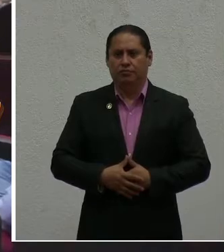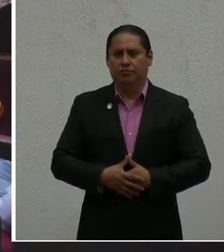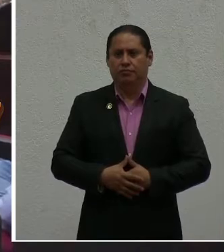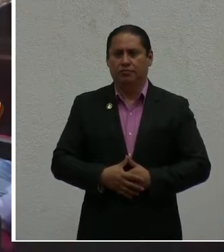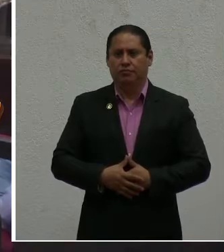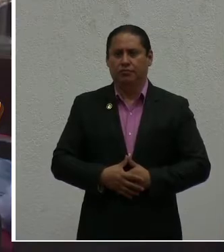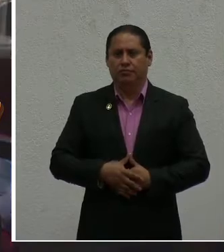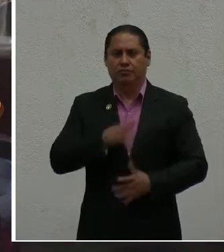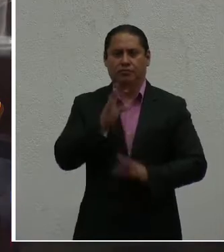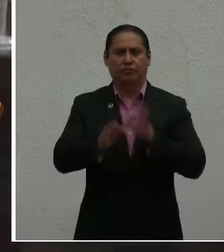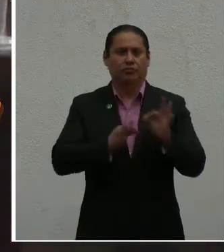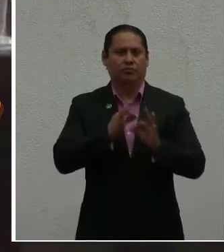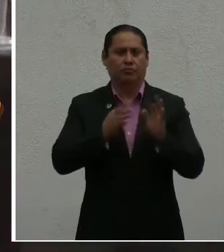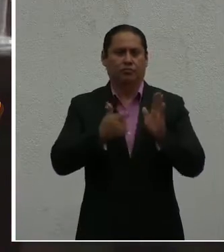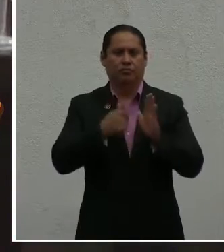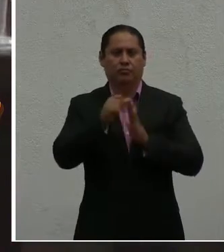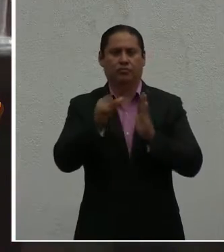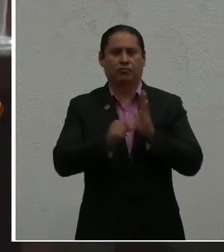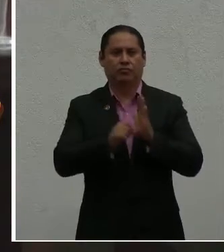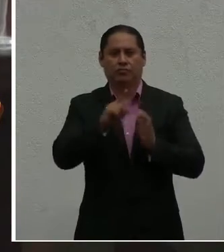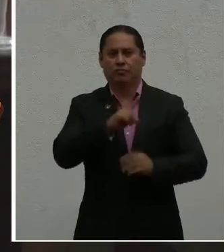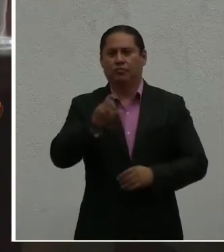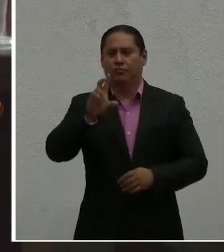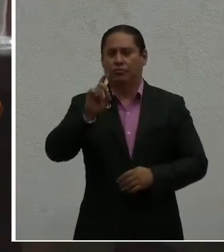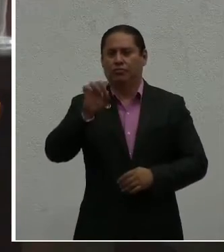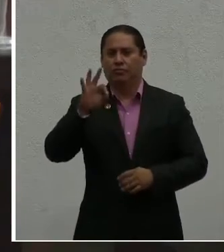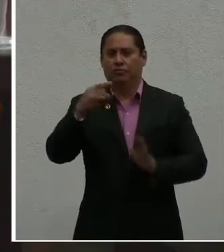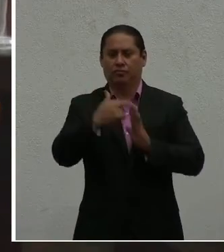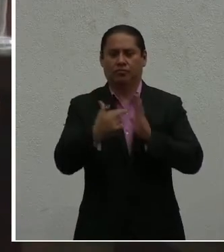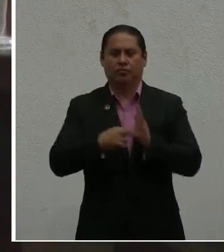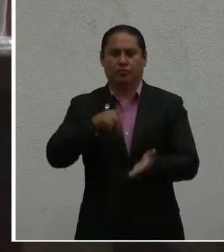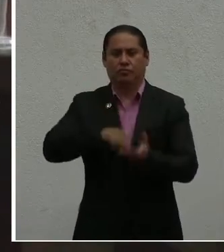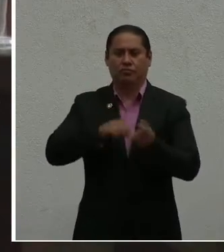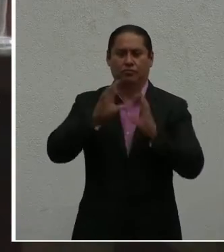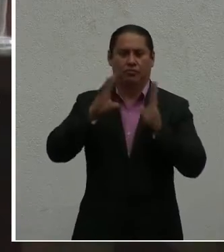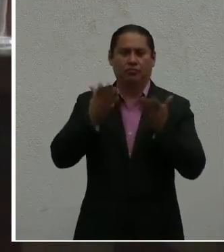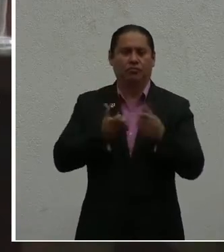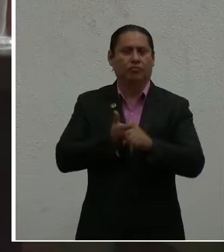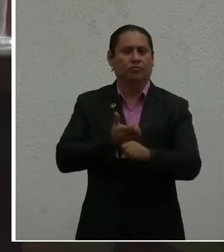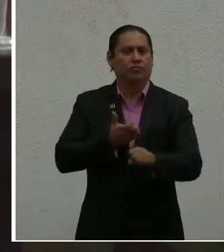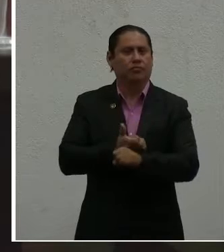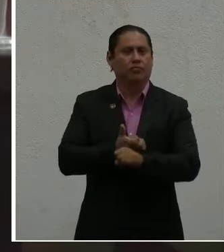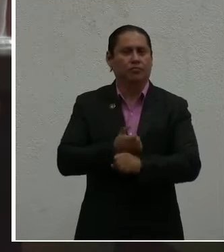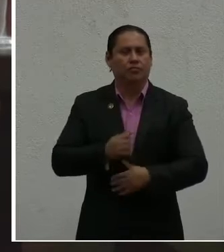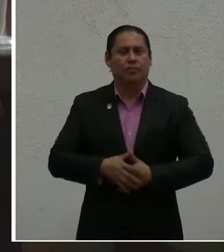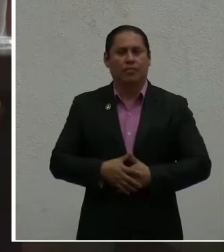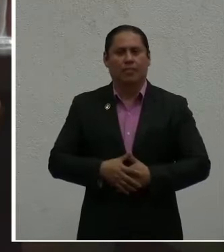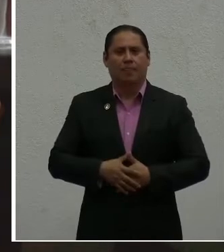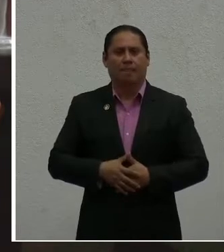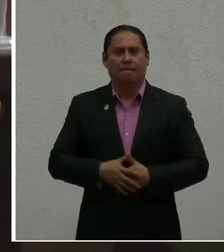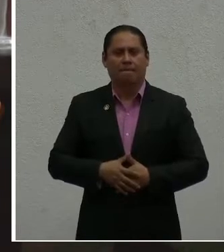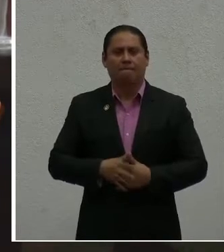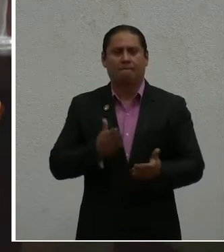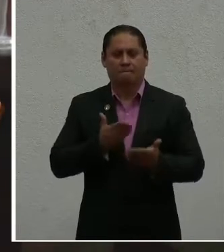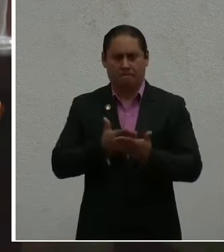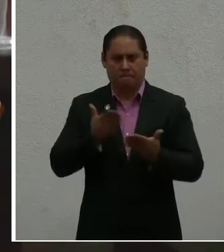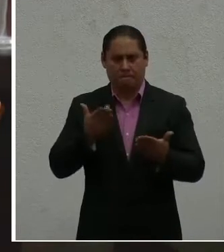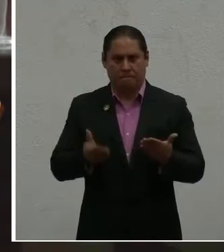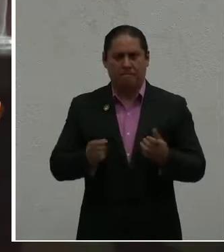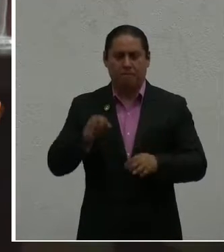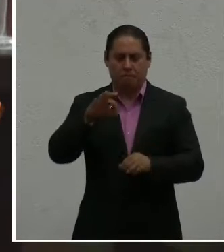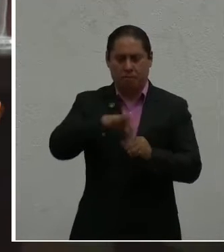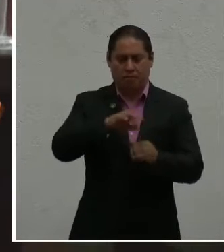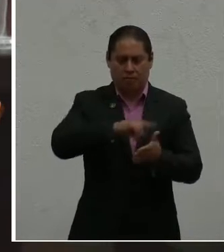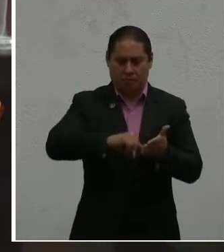En cumplimiento al artículo 133 del reglamento interior de este propio Poder Legislativo, procedemos a someter a